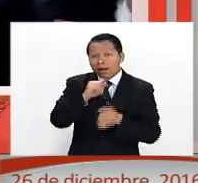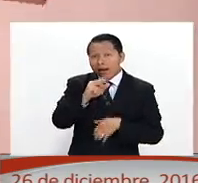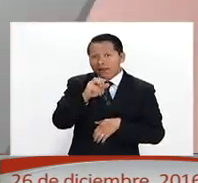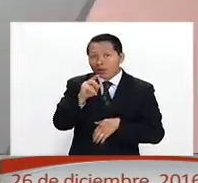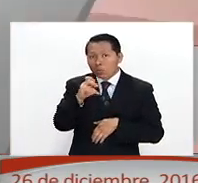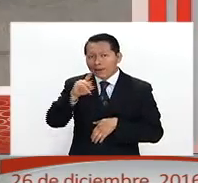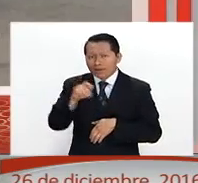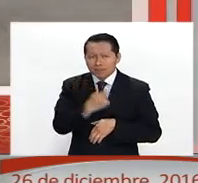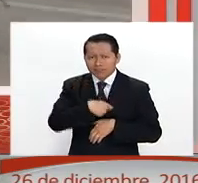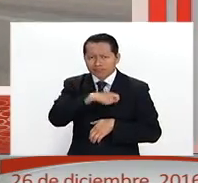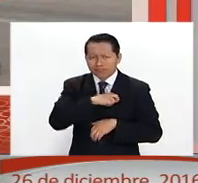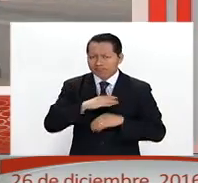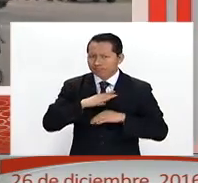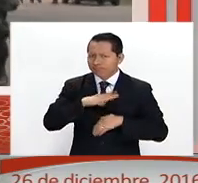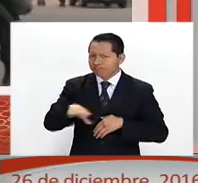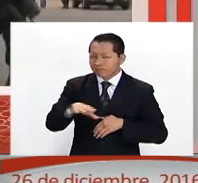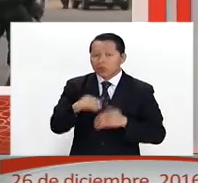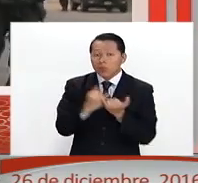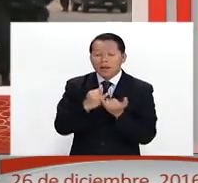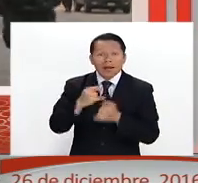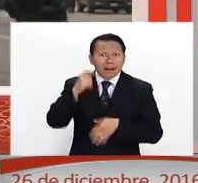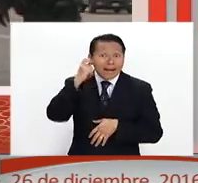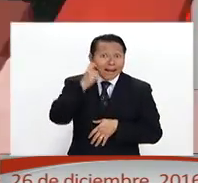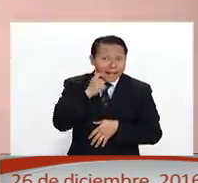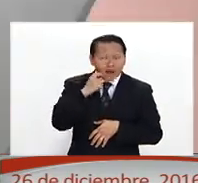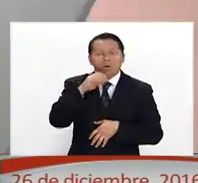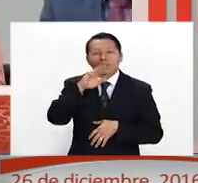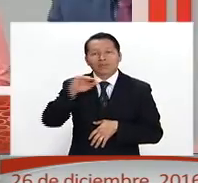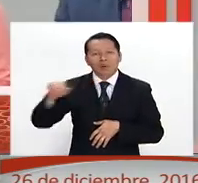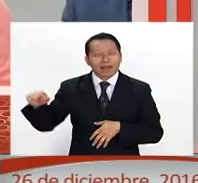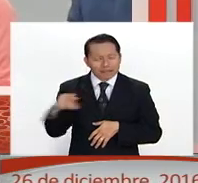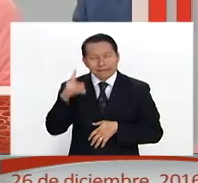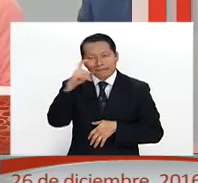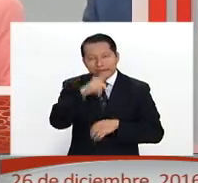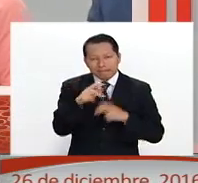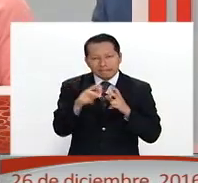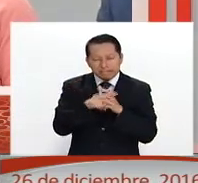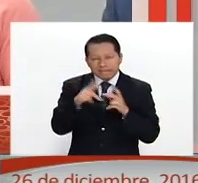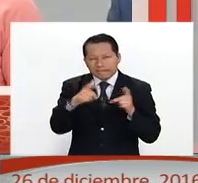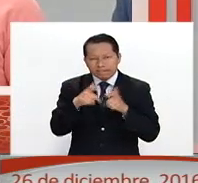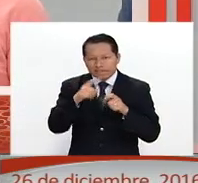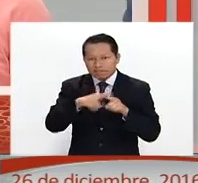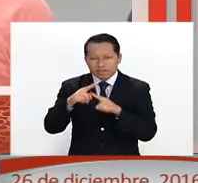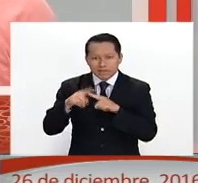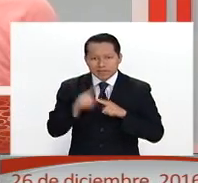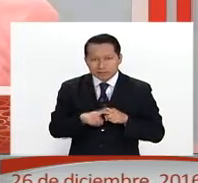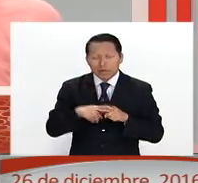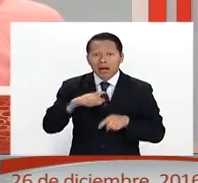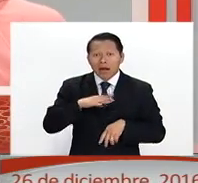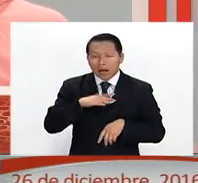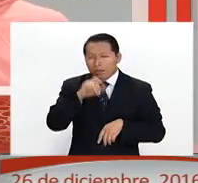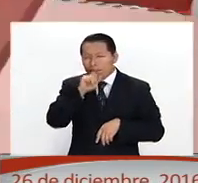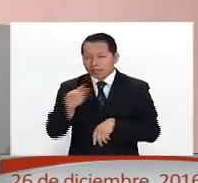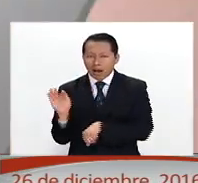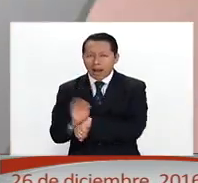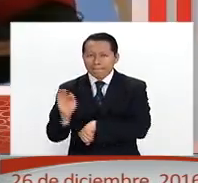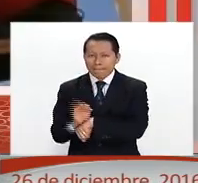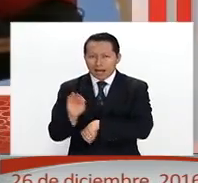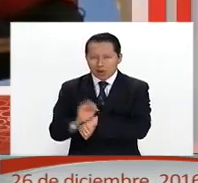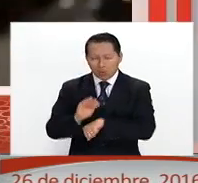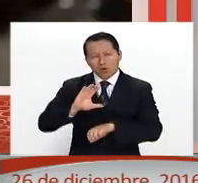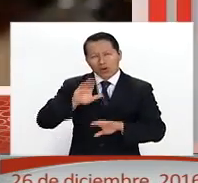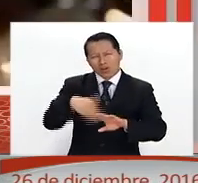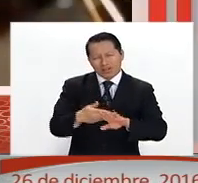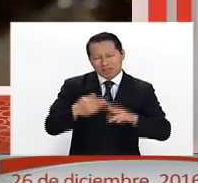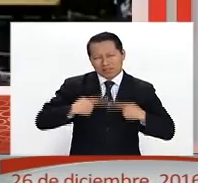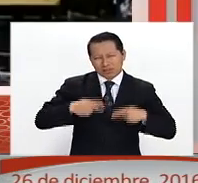Duarte. Jornada violenta en Guerrero y Michoacán. Otorgan amparo a presunto agresor de Ana Gabriela Guevara.